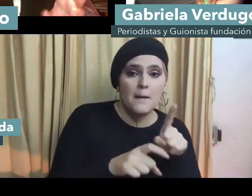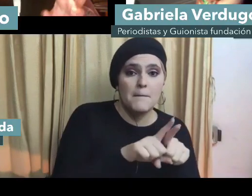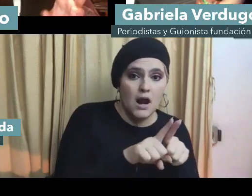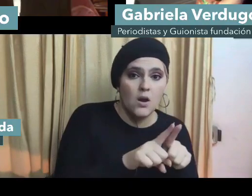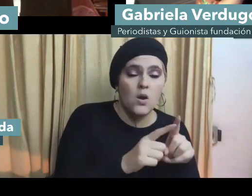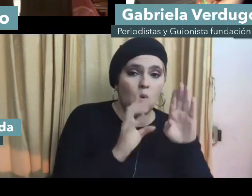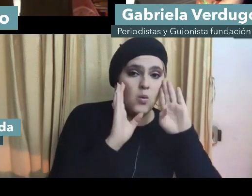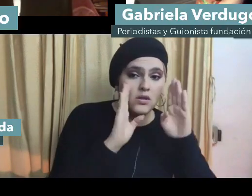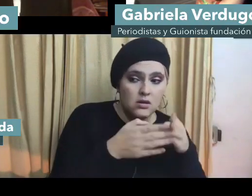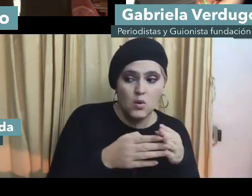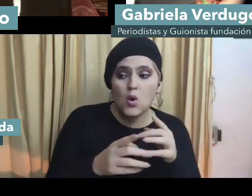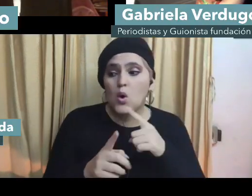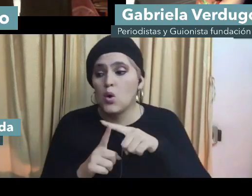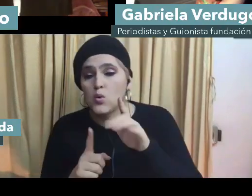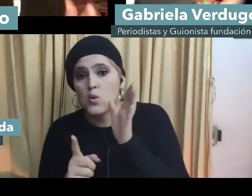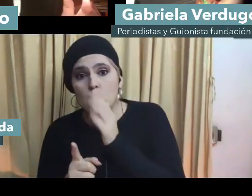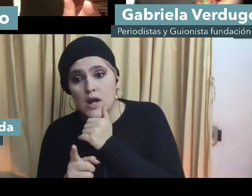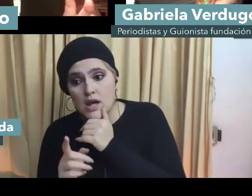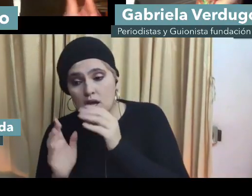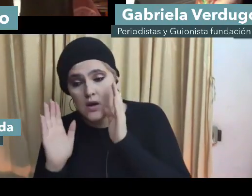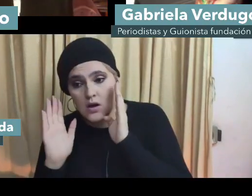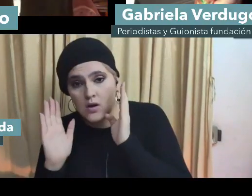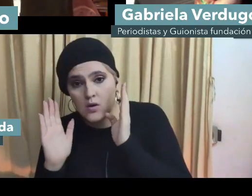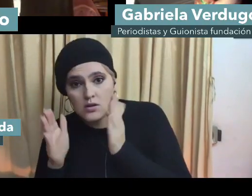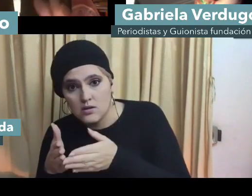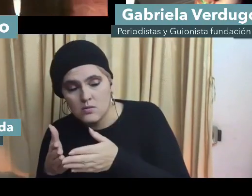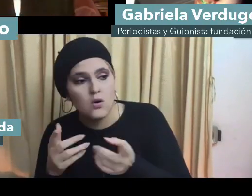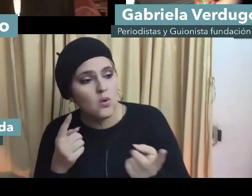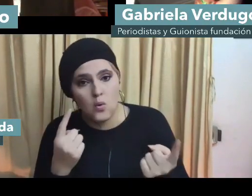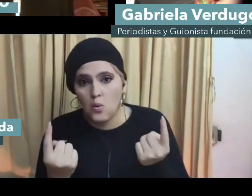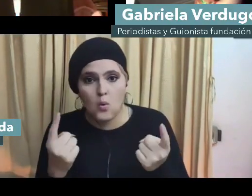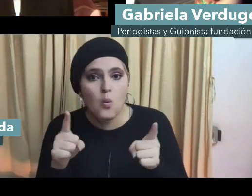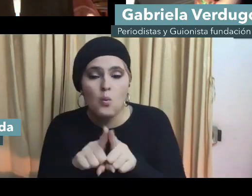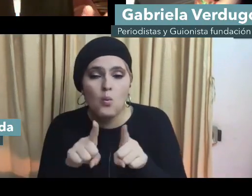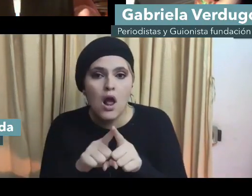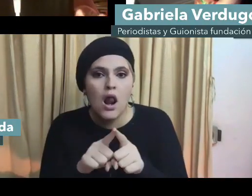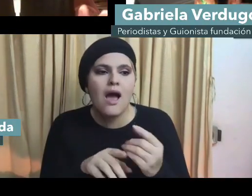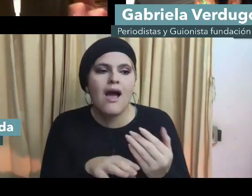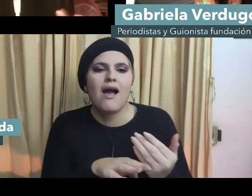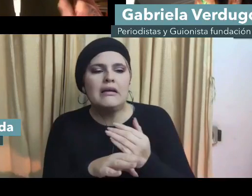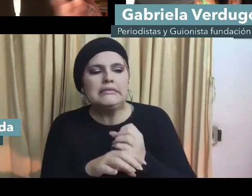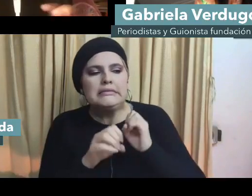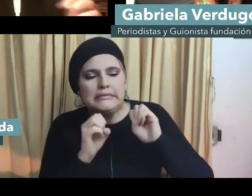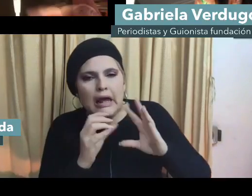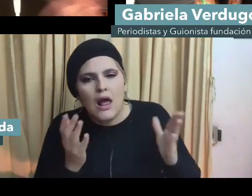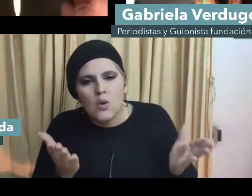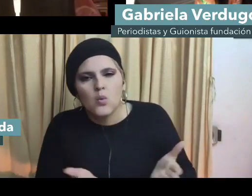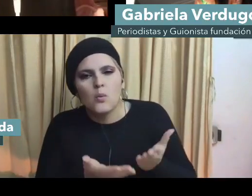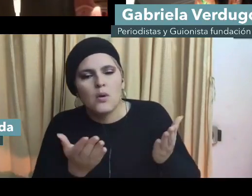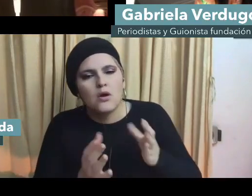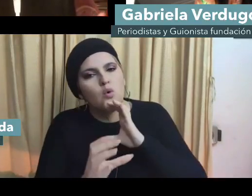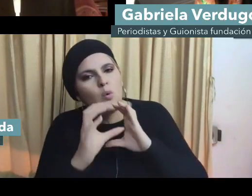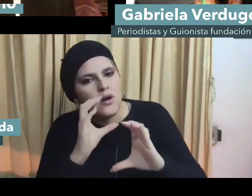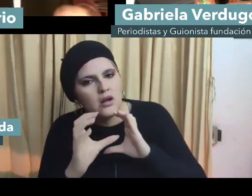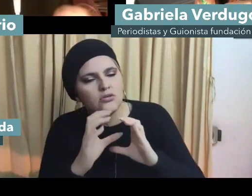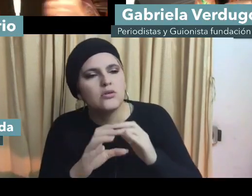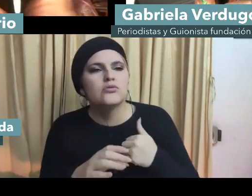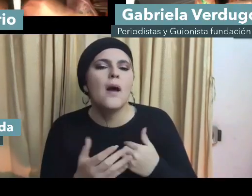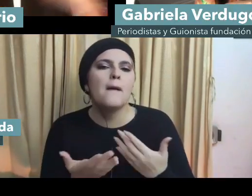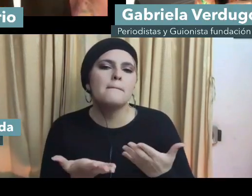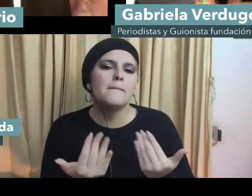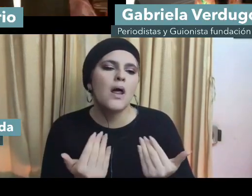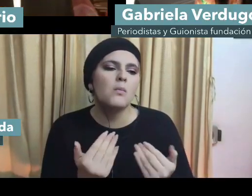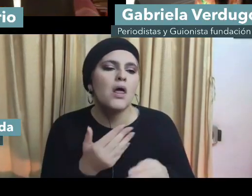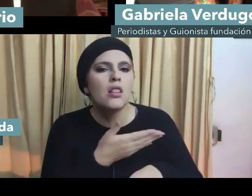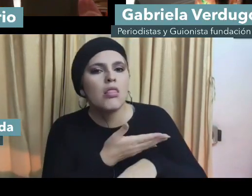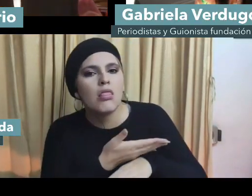una estimulación de la comunicación en lo más pronto posible. No tenemos que esperar el diagnóstico o que